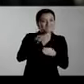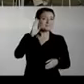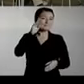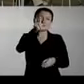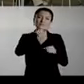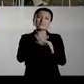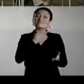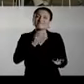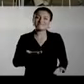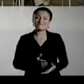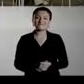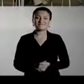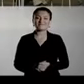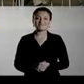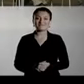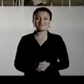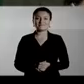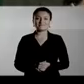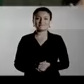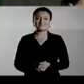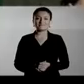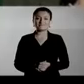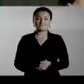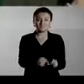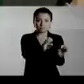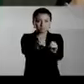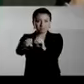Por Michelle, estás votando por